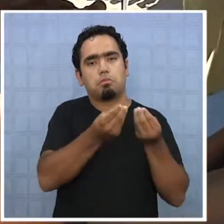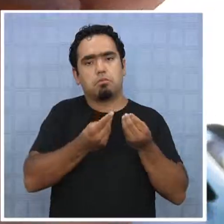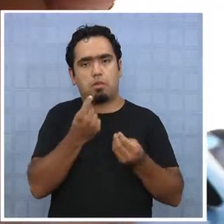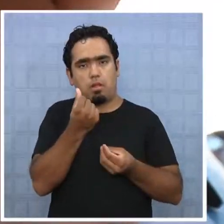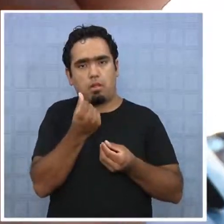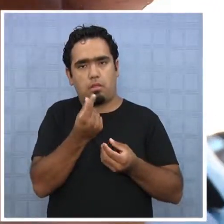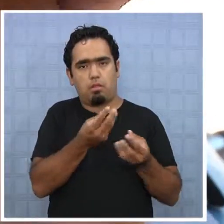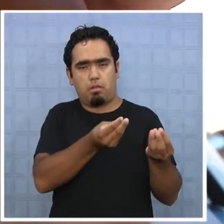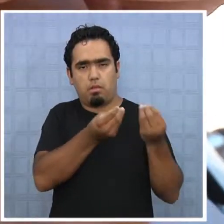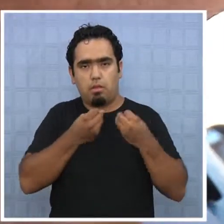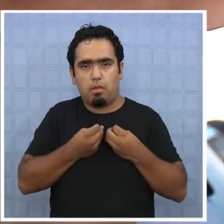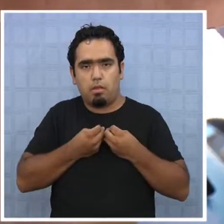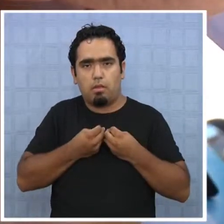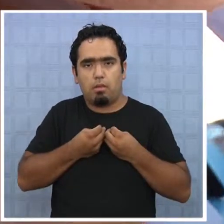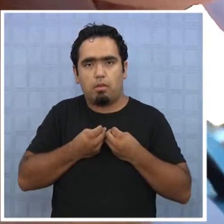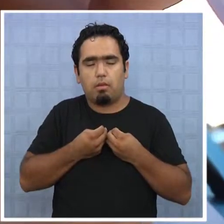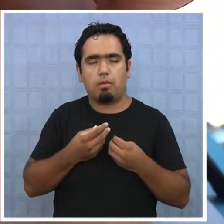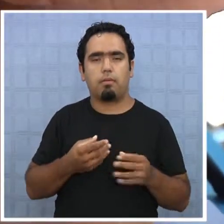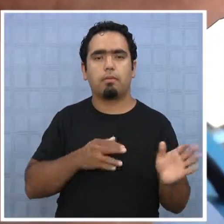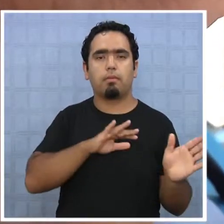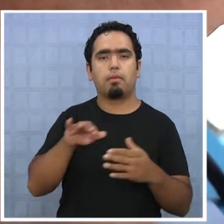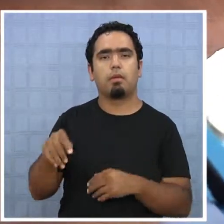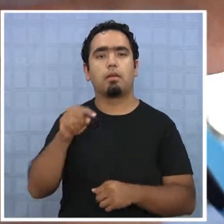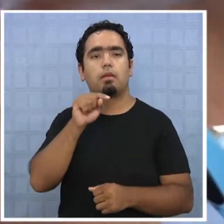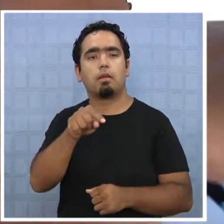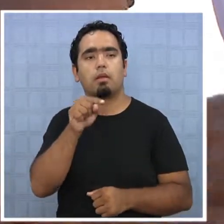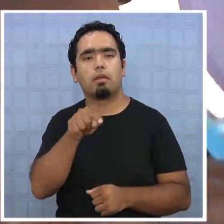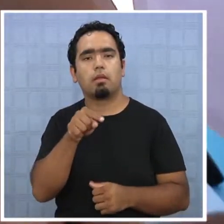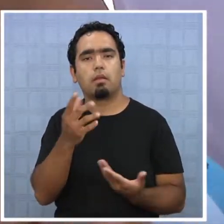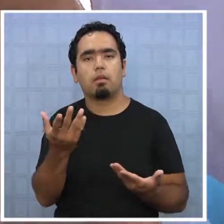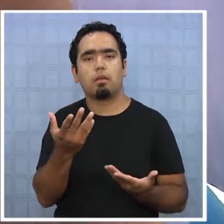esto recibe un ingreso para mi hogar.